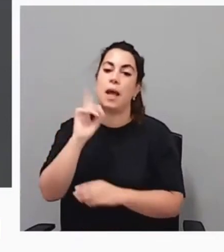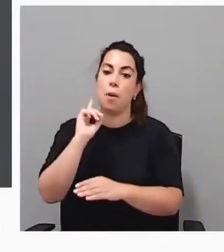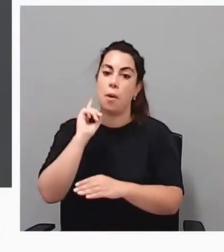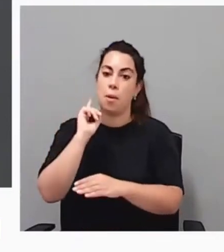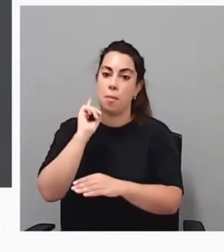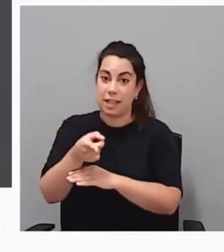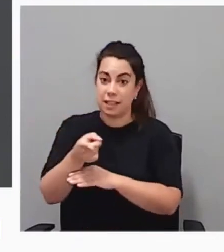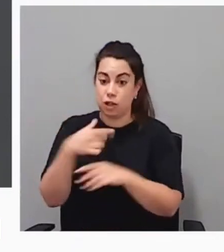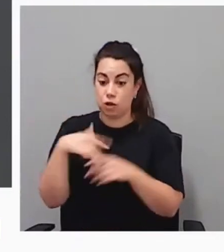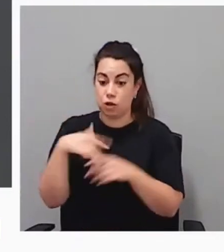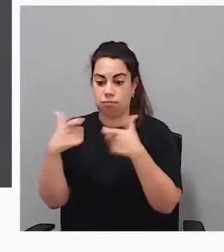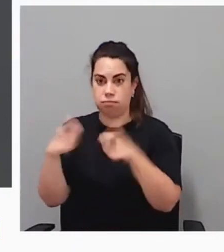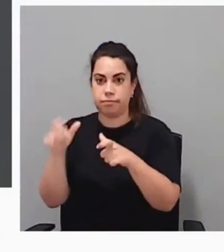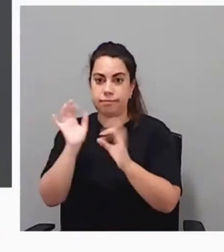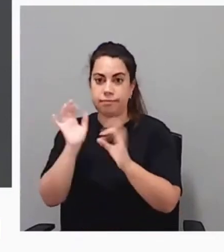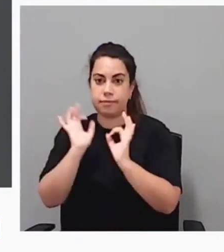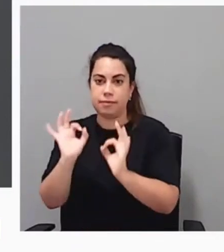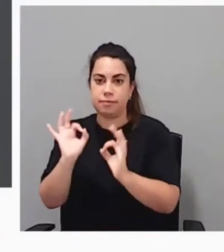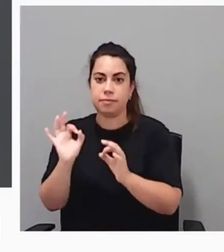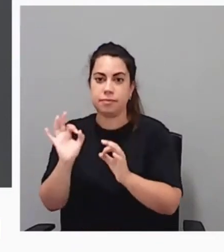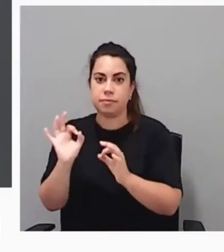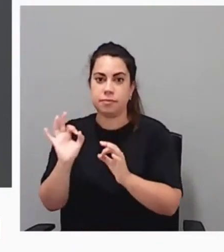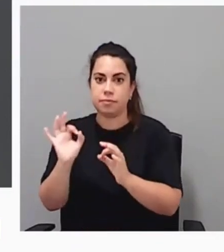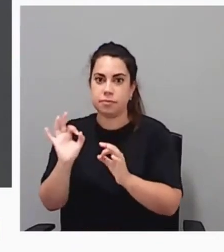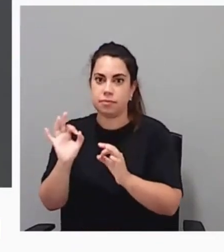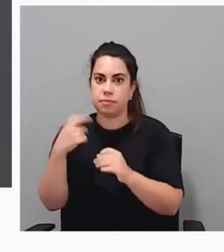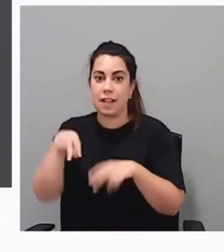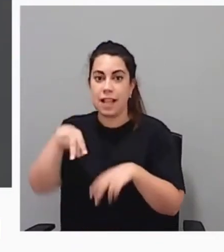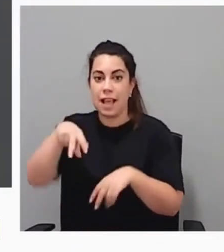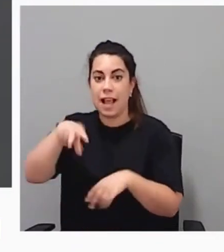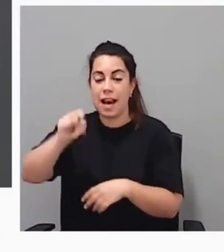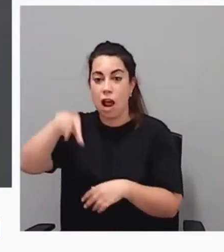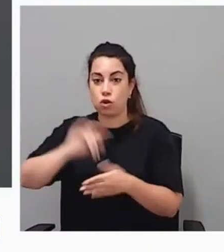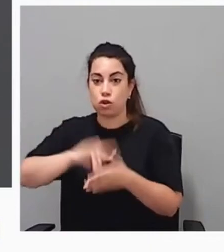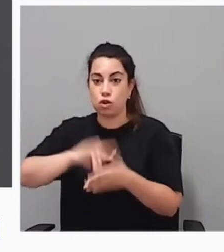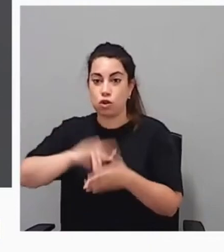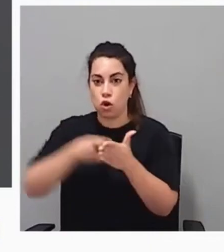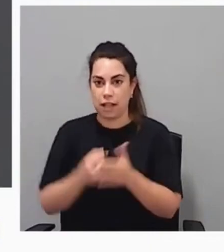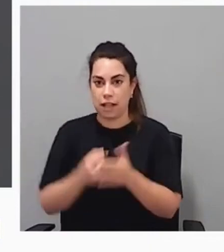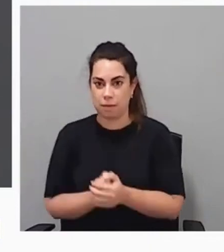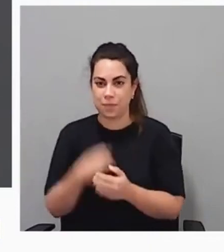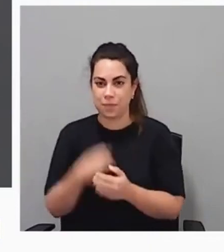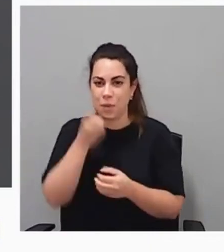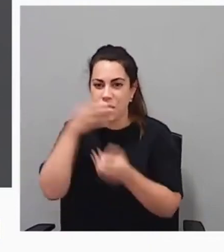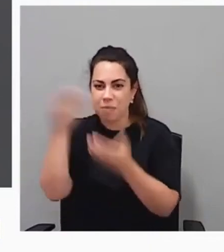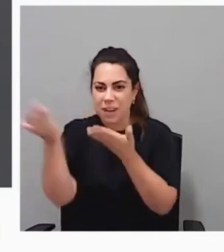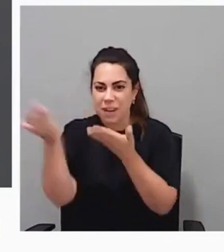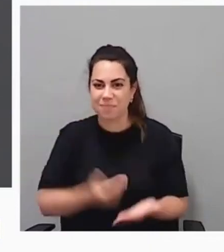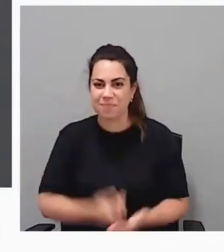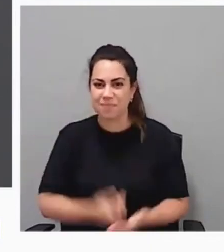y es Senior Research Fellow del Green Templeton College. Bienvenida.